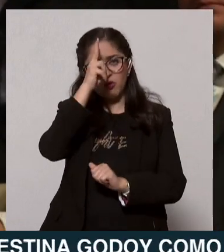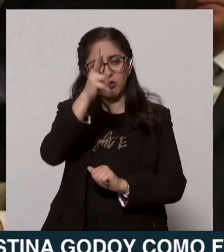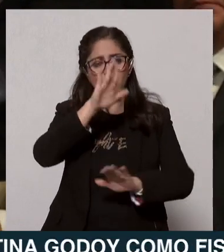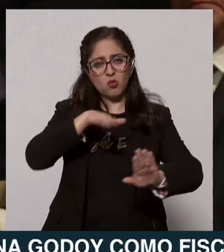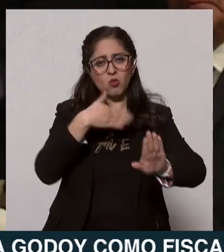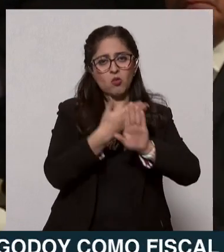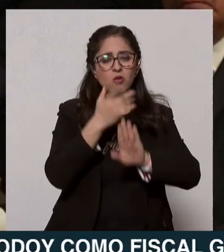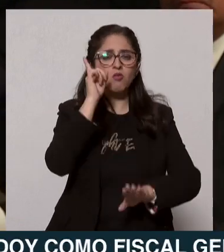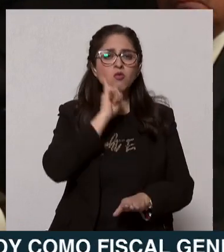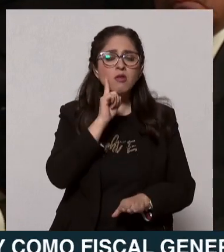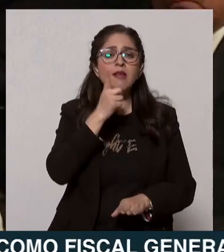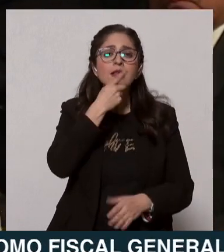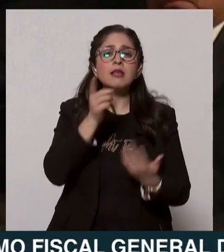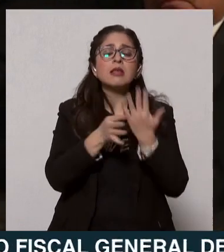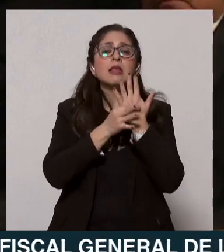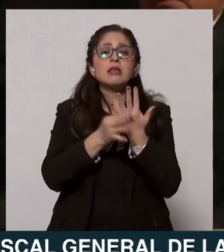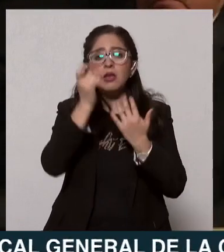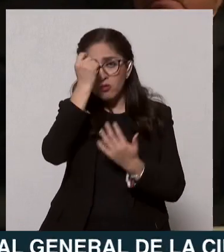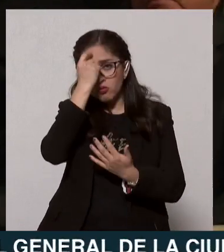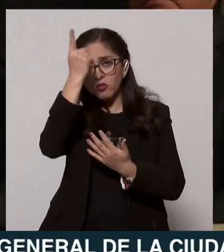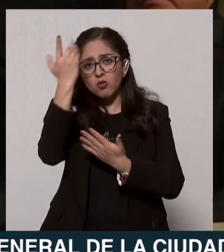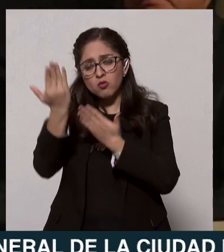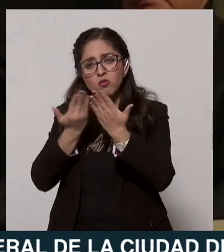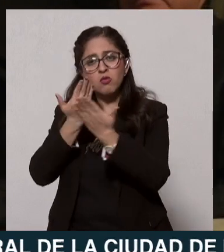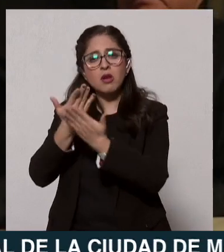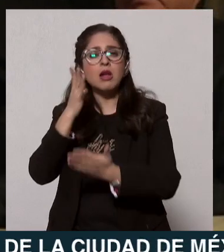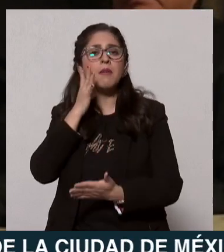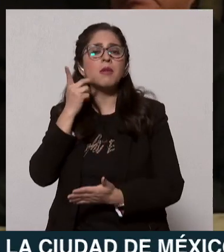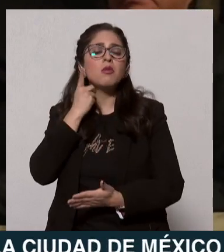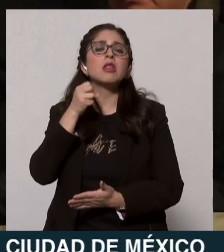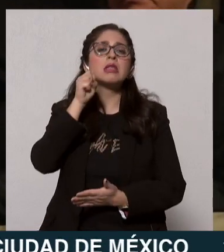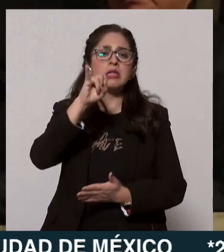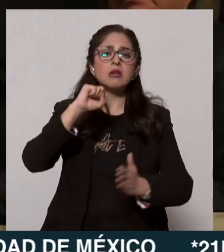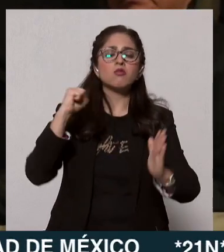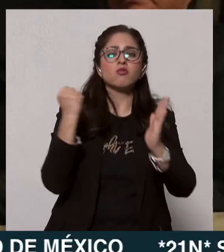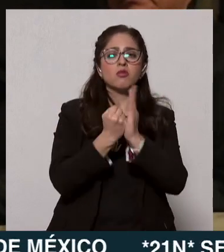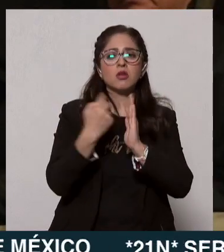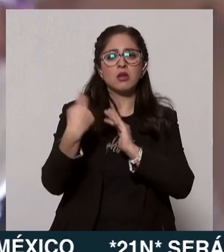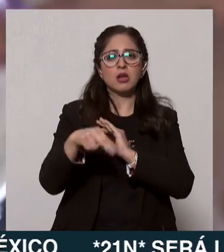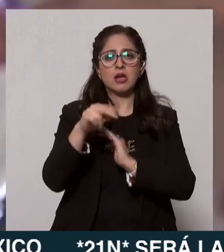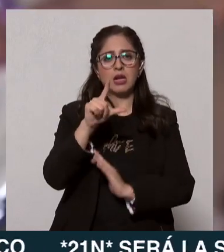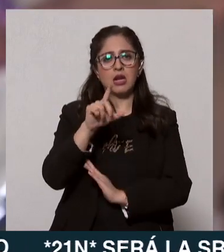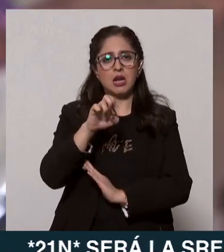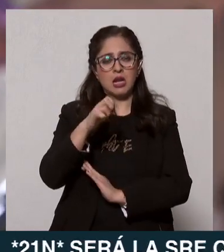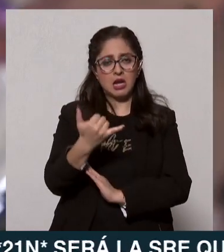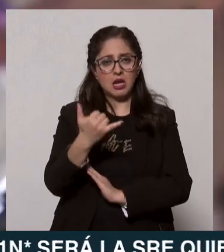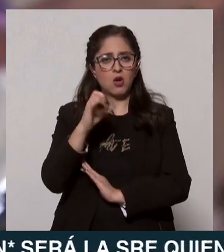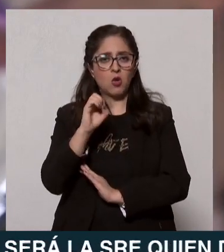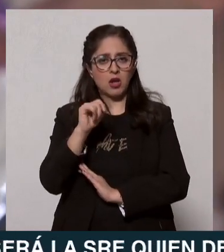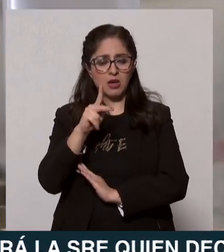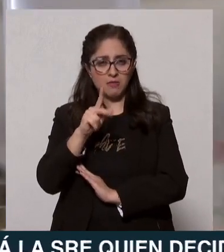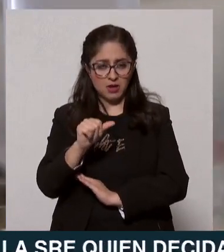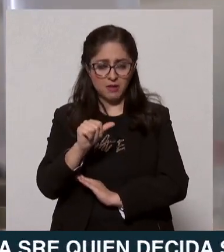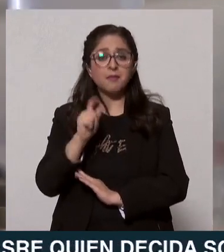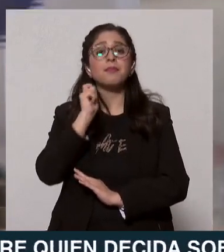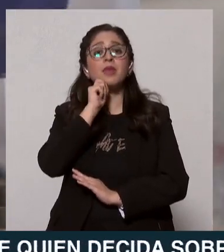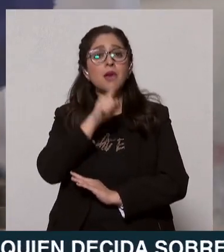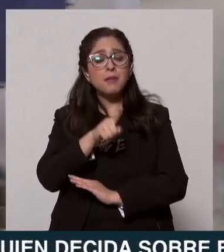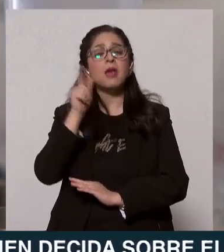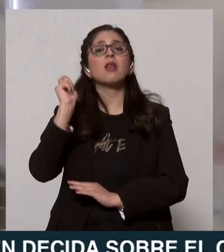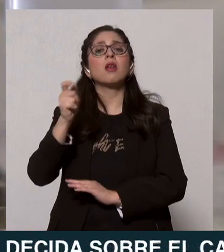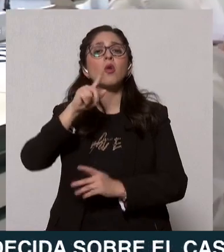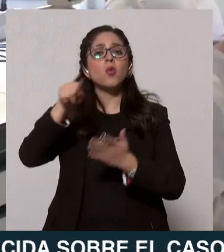mujeres, destacó la iniciativa que envió al Congreso local y que ya fue aprobada como Ley Olimpia, así como la del Banco de ADN para